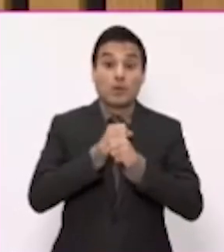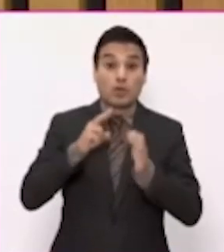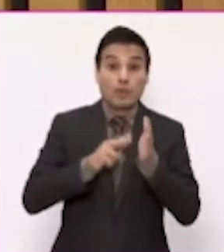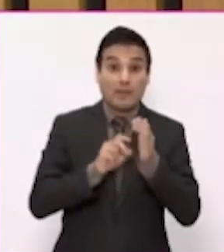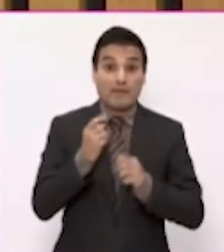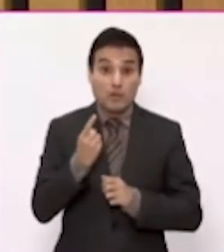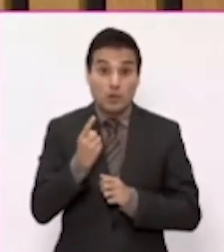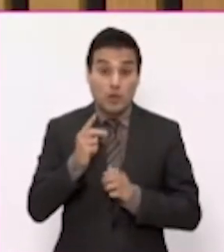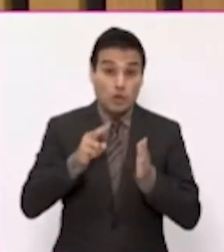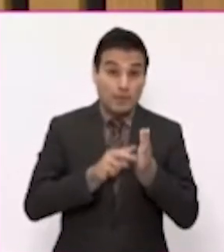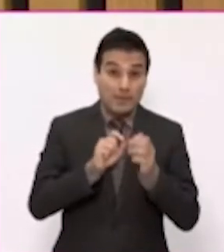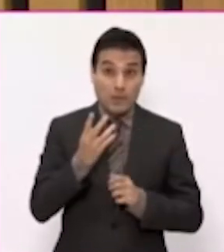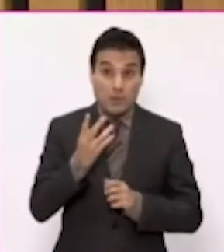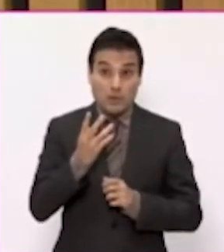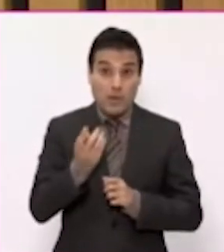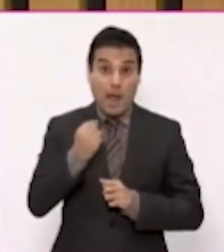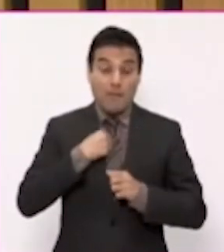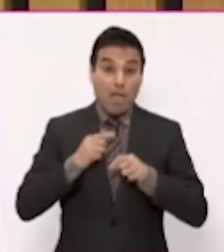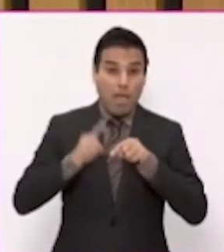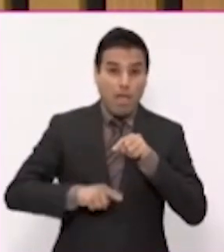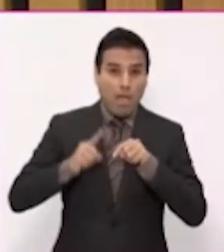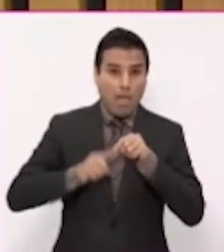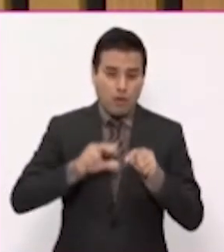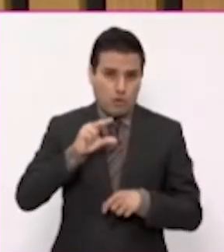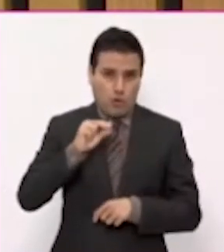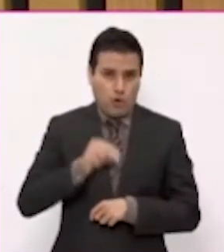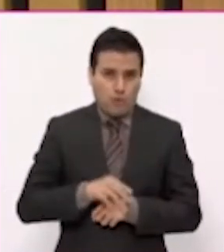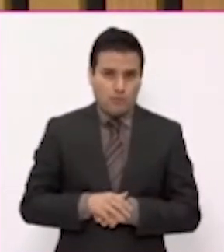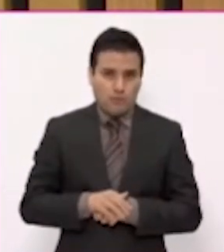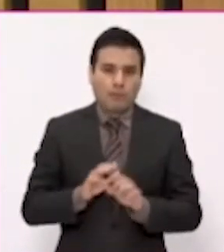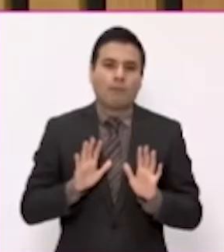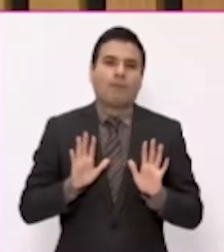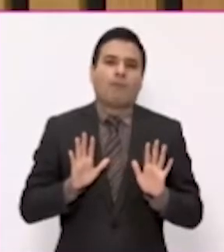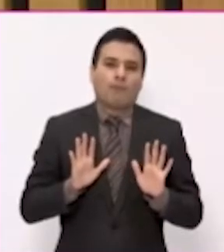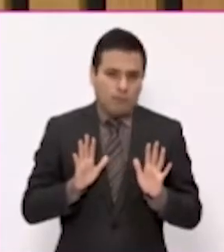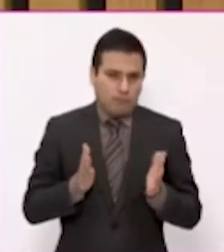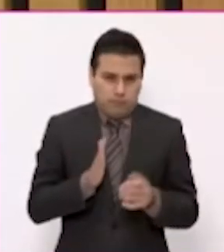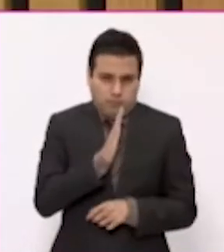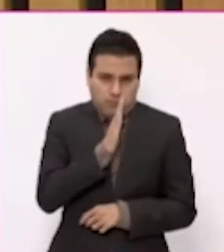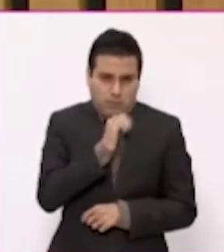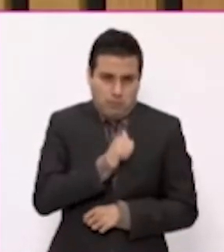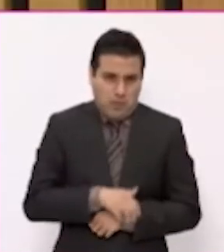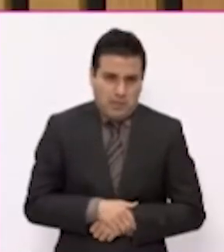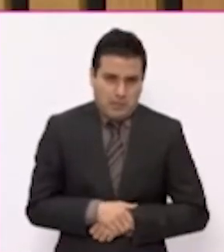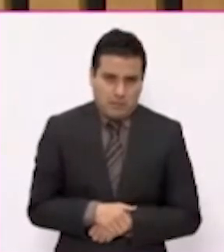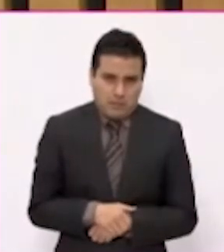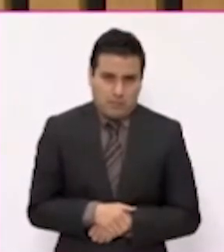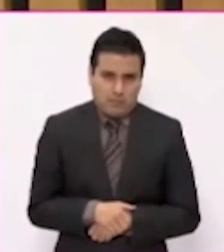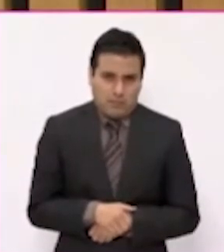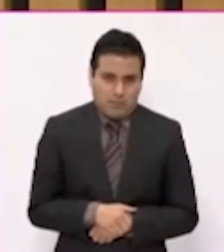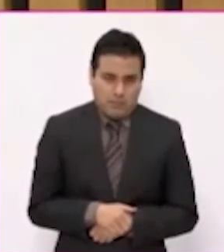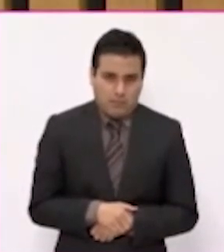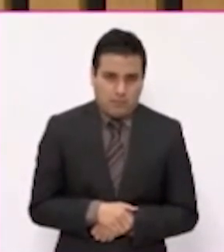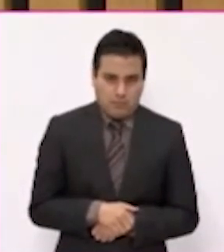al 2024 con esta nueva legislación que efectivamente no pueden aplicar de manera